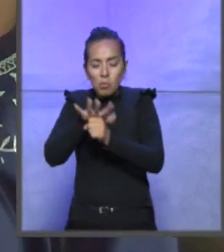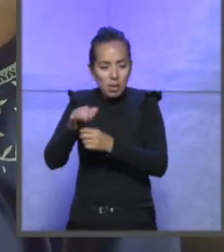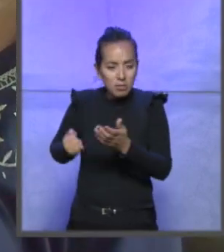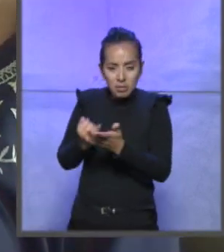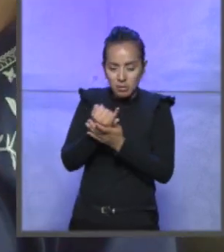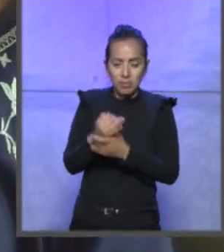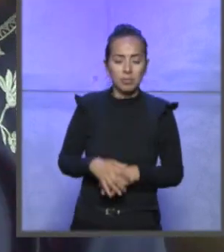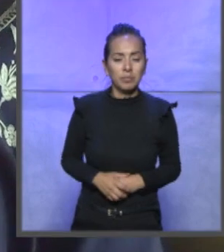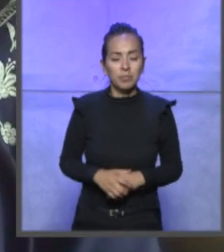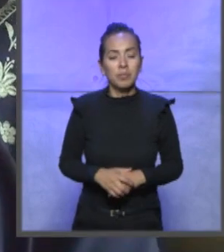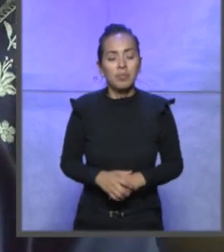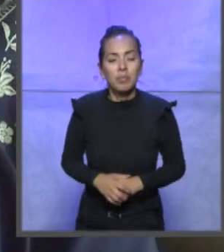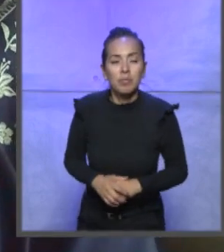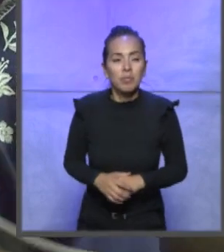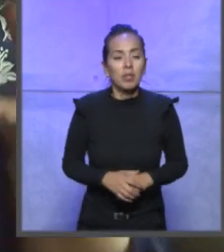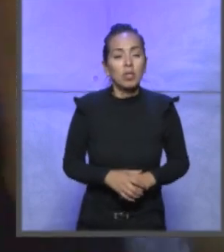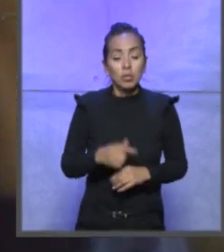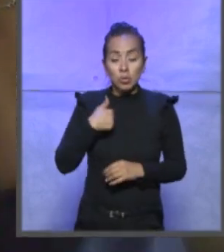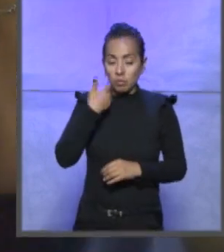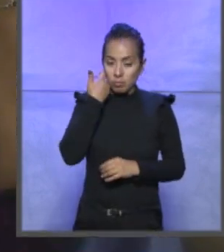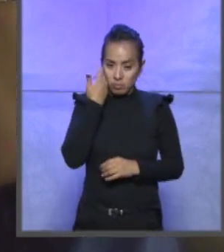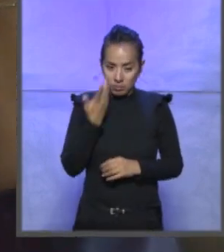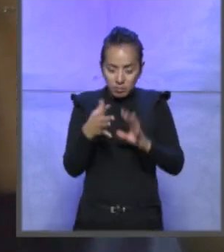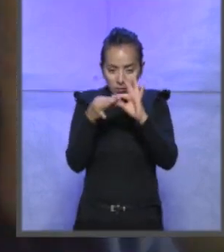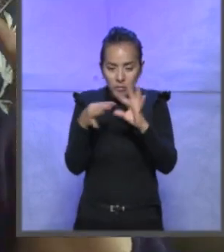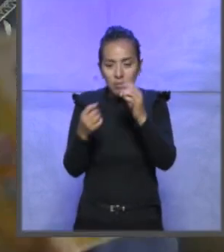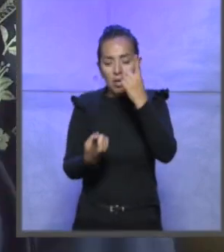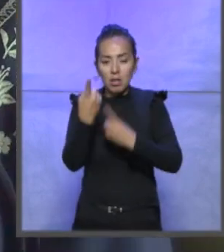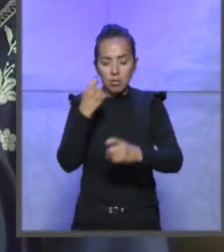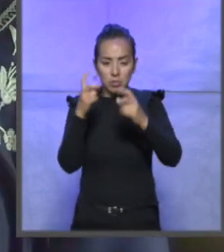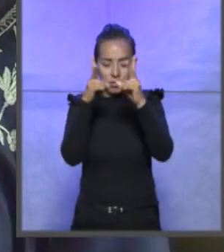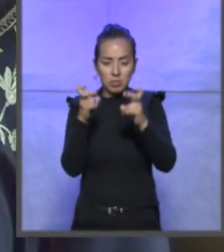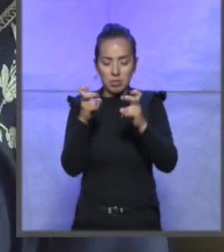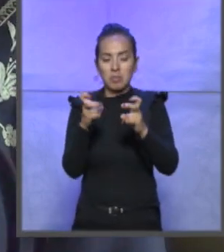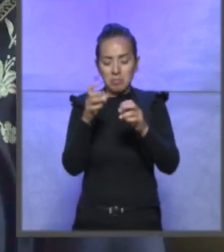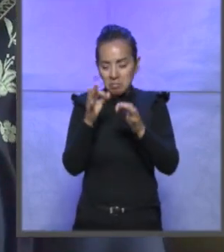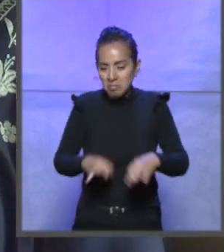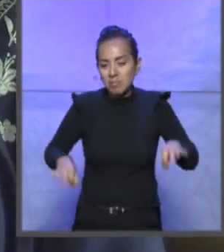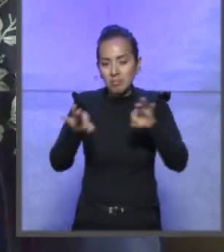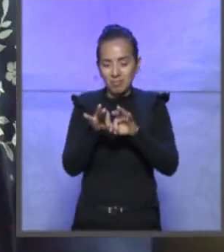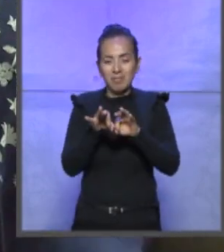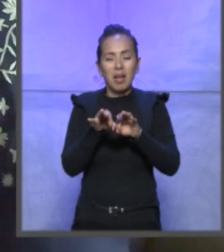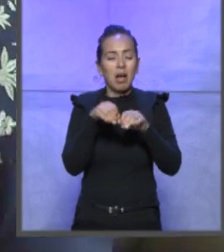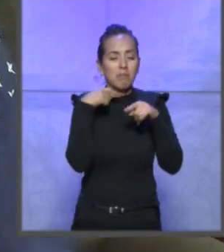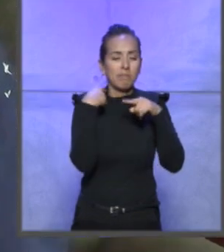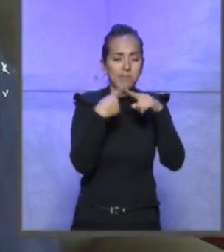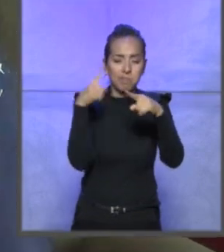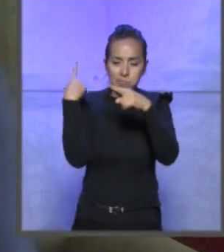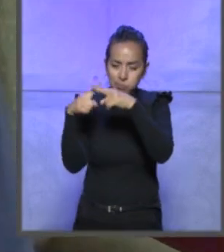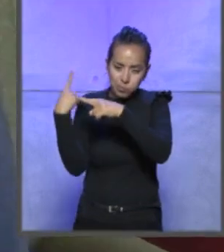Voy a destacar algunos de los temas porque me parece que es fundamental, sobre todo el de la pluralidad de